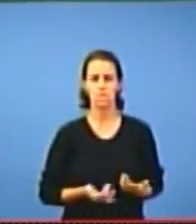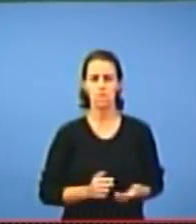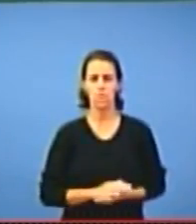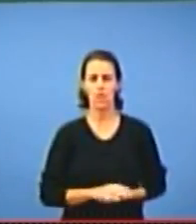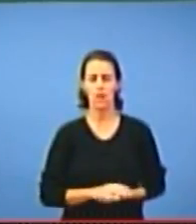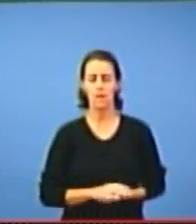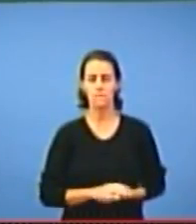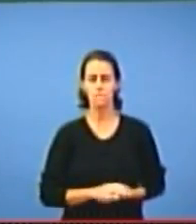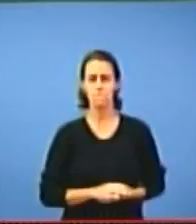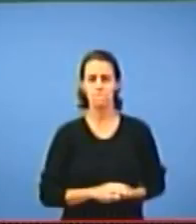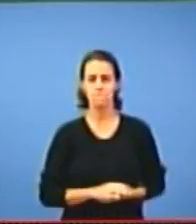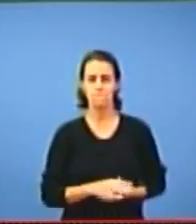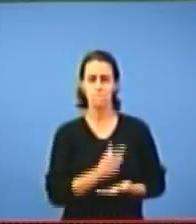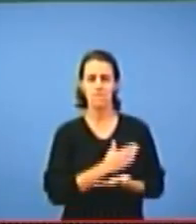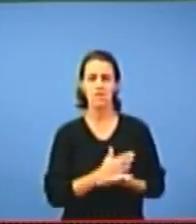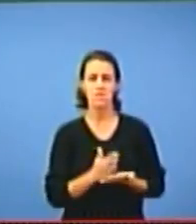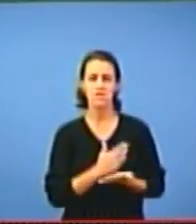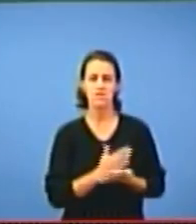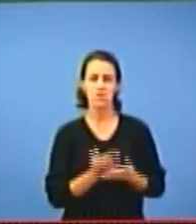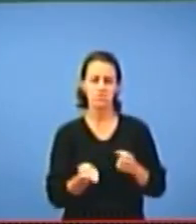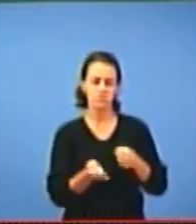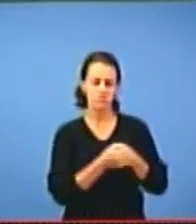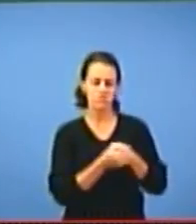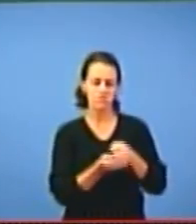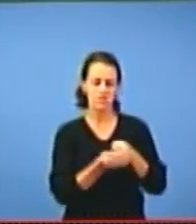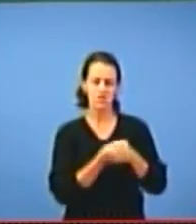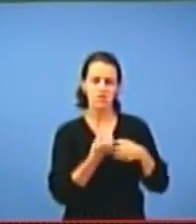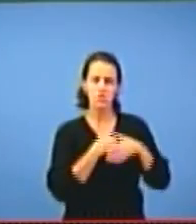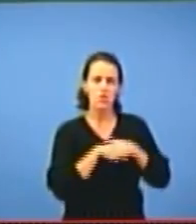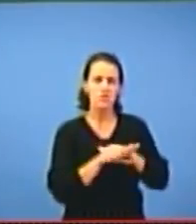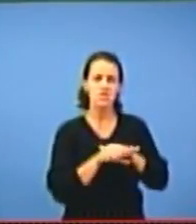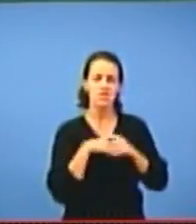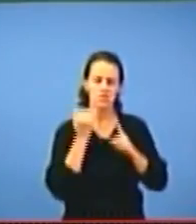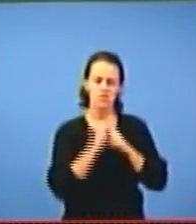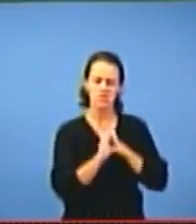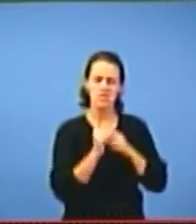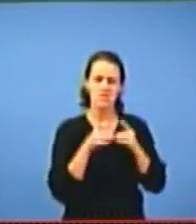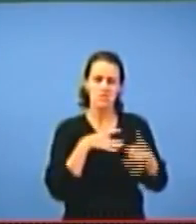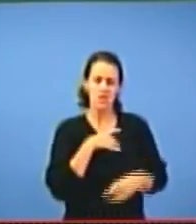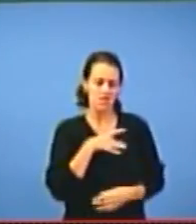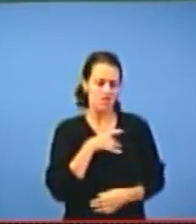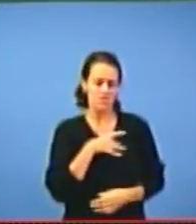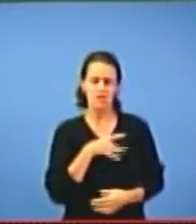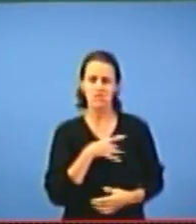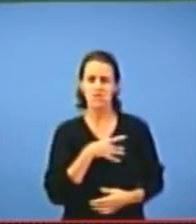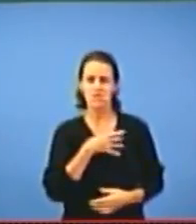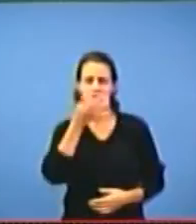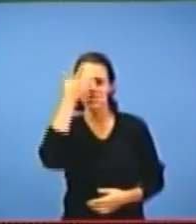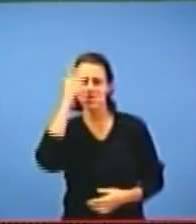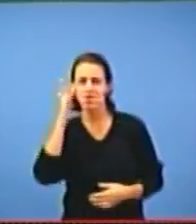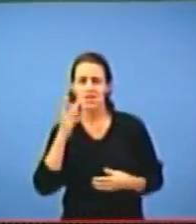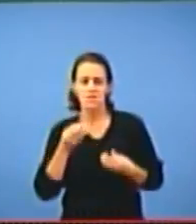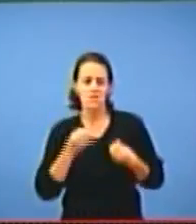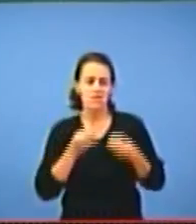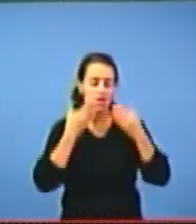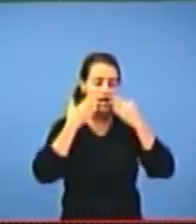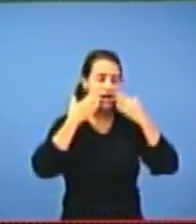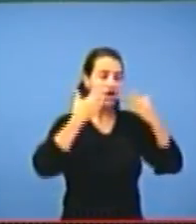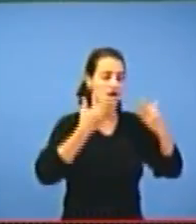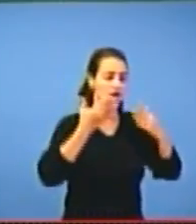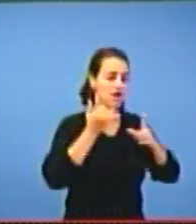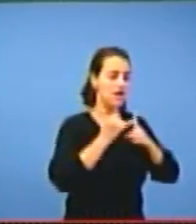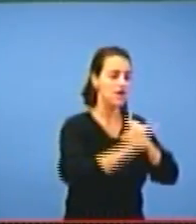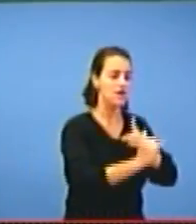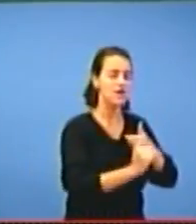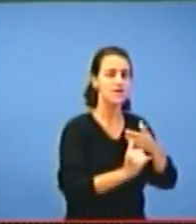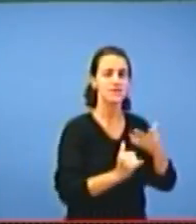vivir escondidos en las cavernas. Los hermanos van a ver, amedrentados. No sabían si podían presentarse ante el